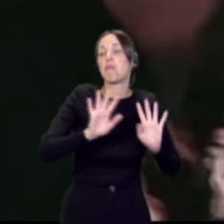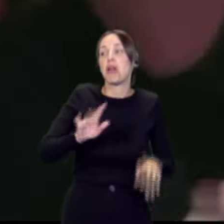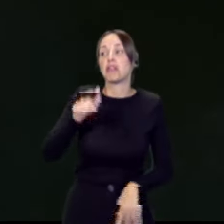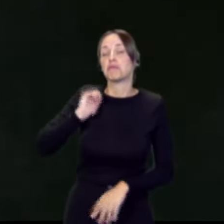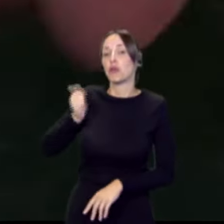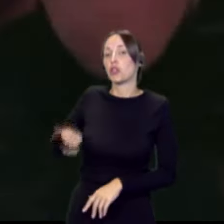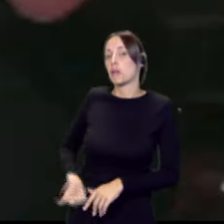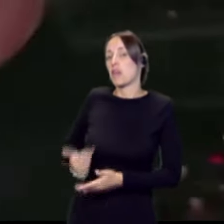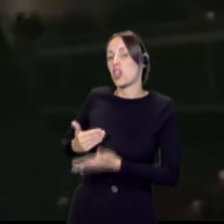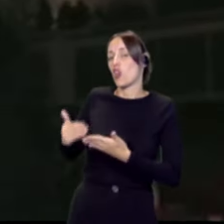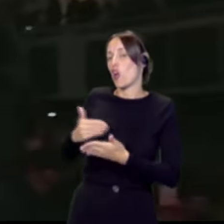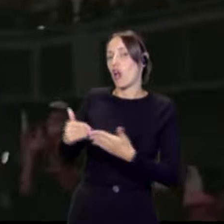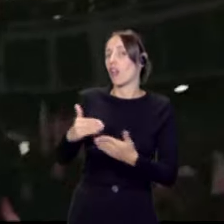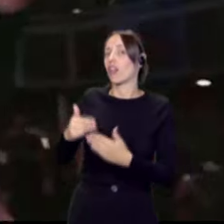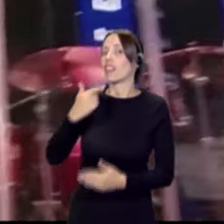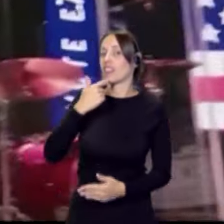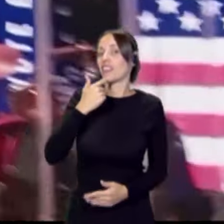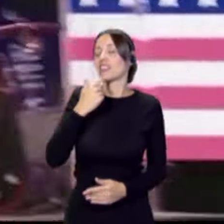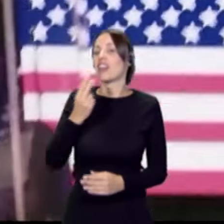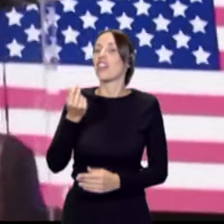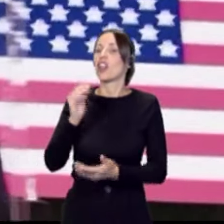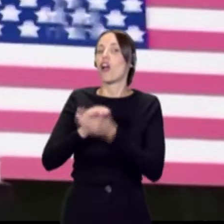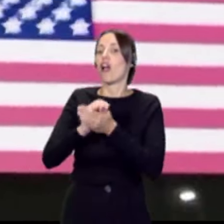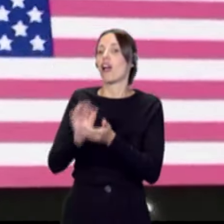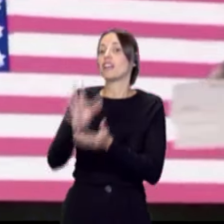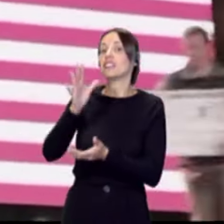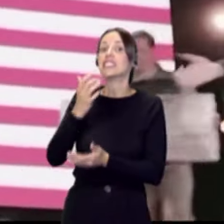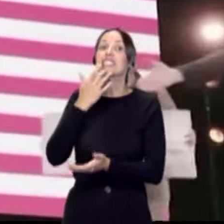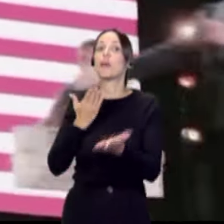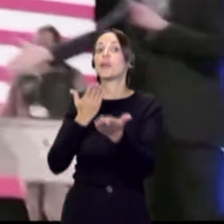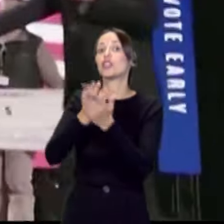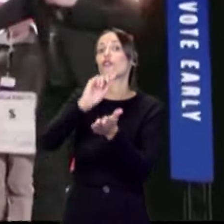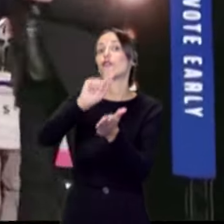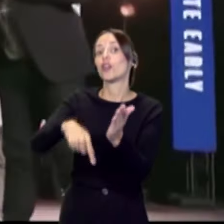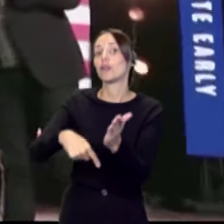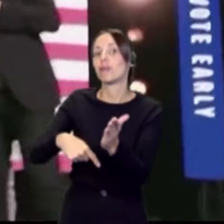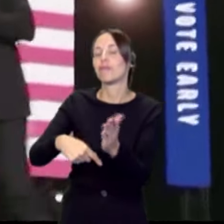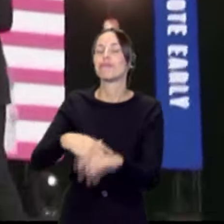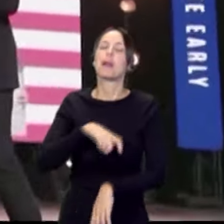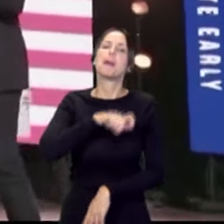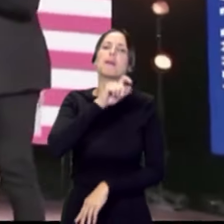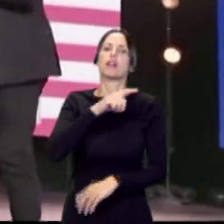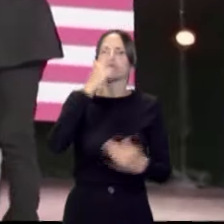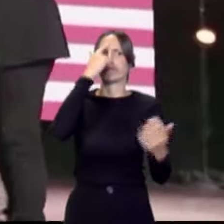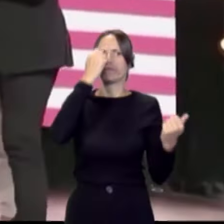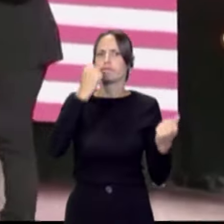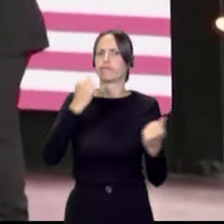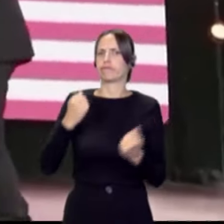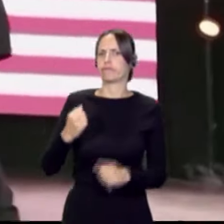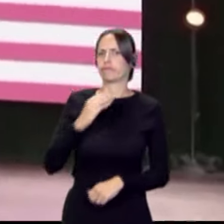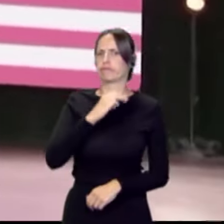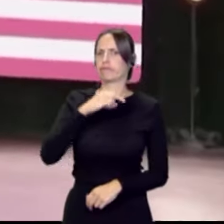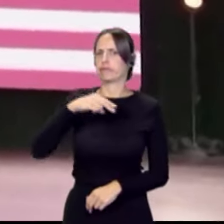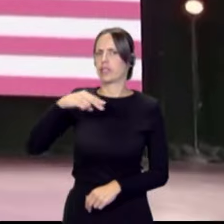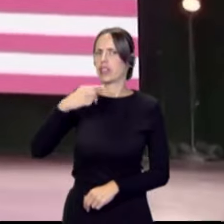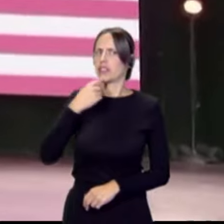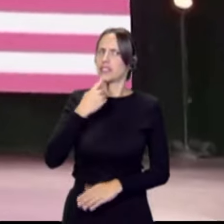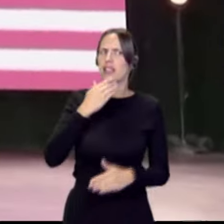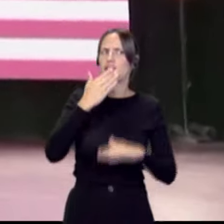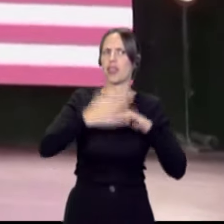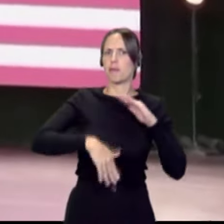dinero entre los que firmen una petición. Según varios expertos, a la CNN limitar los premios o regalos